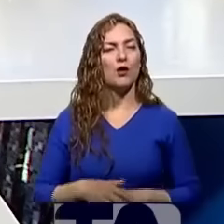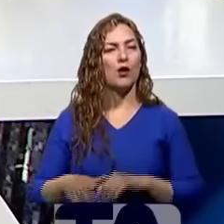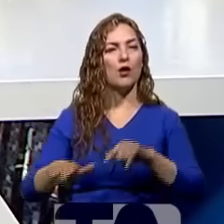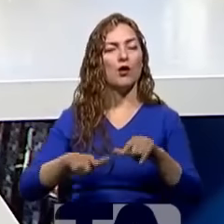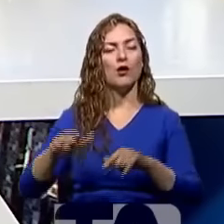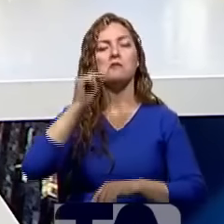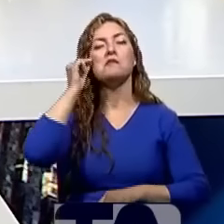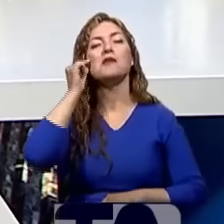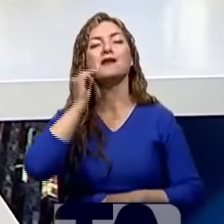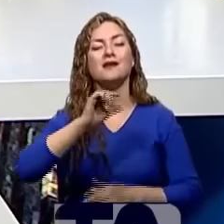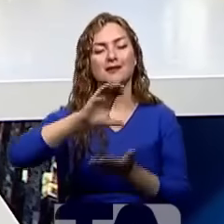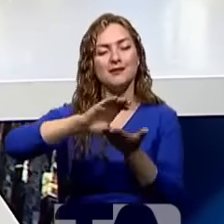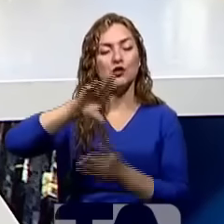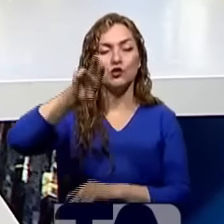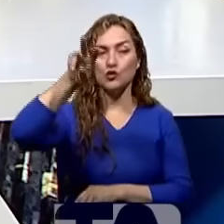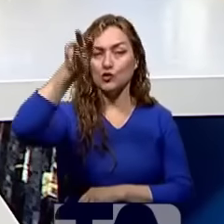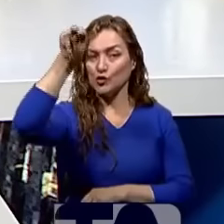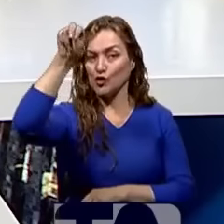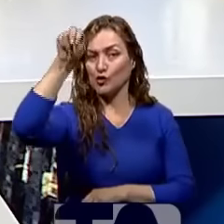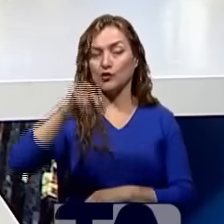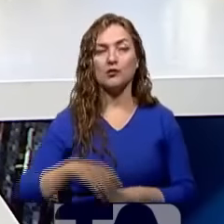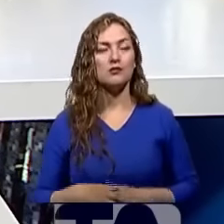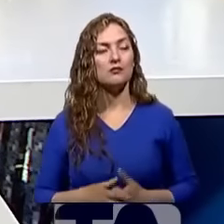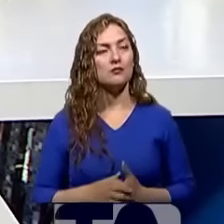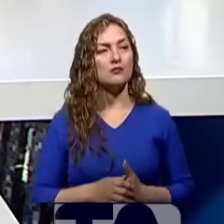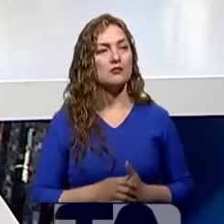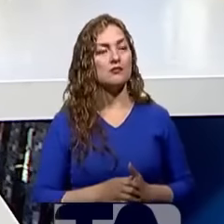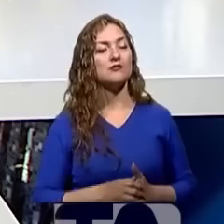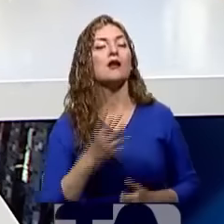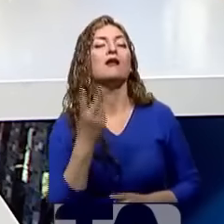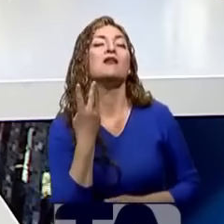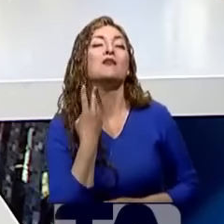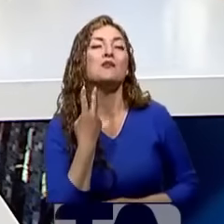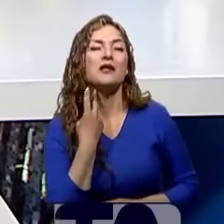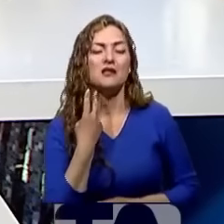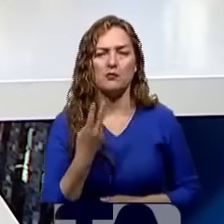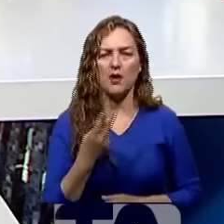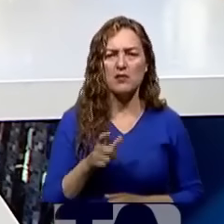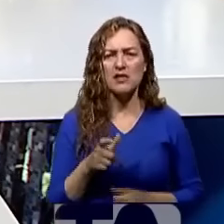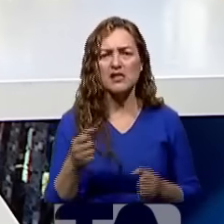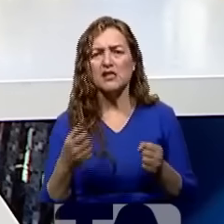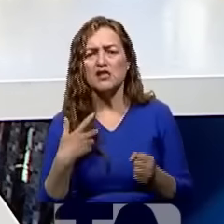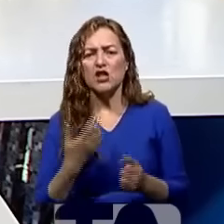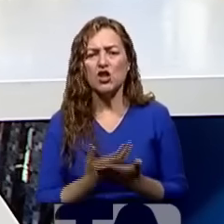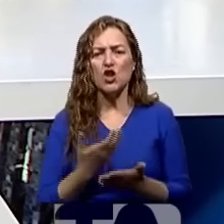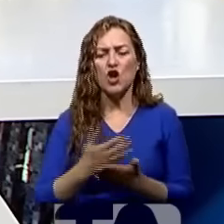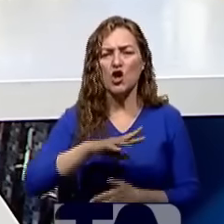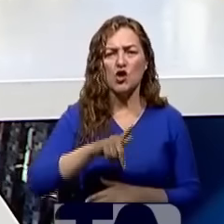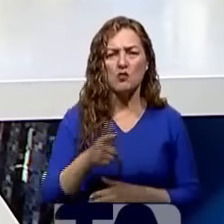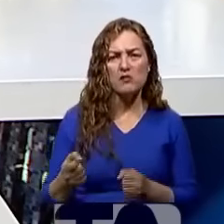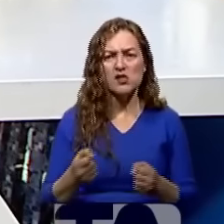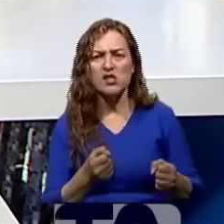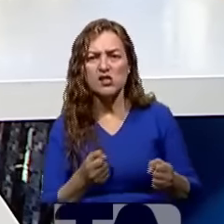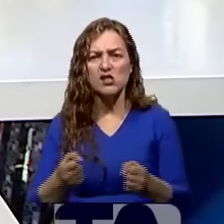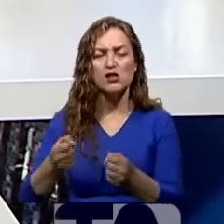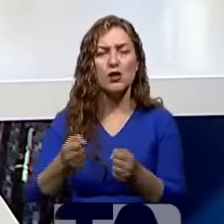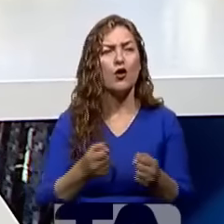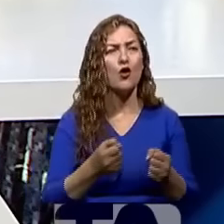La Mariscal, en el centro norte de la capital. Y te cuento que la víctima rastreó la ubicación de sus artículos y asegura que permanece